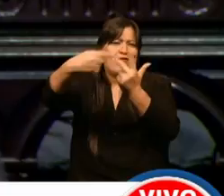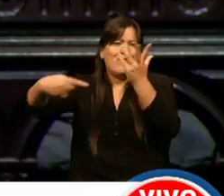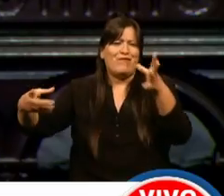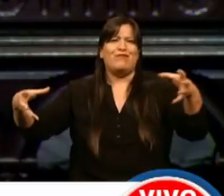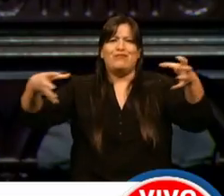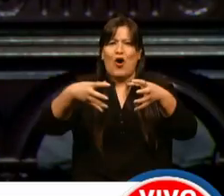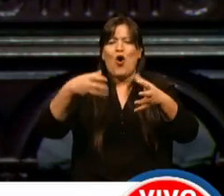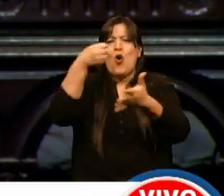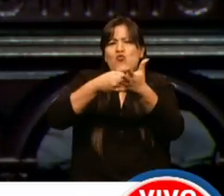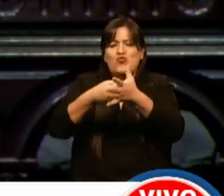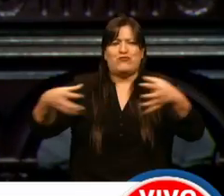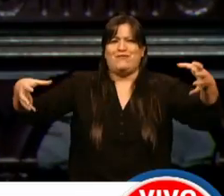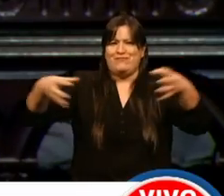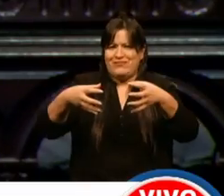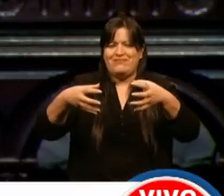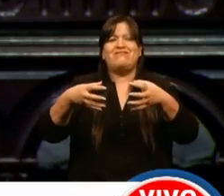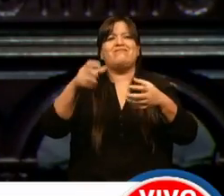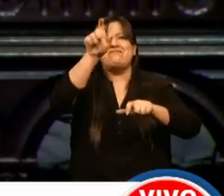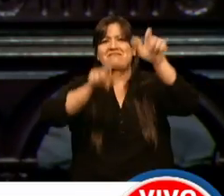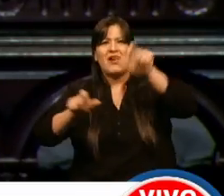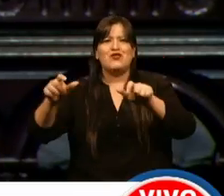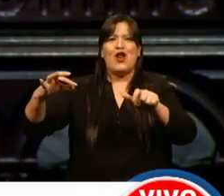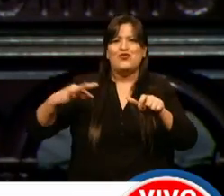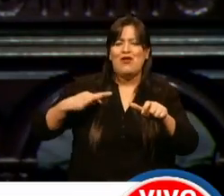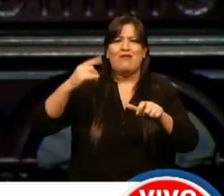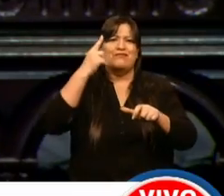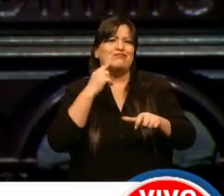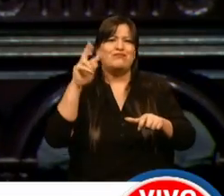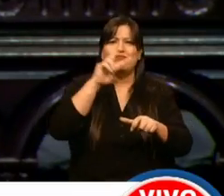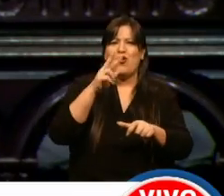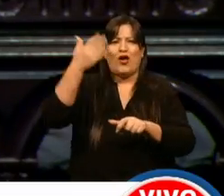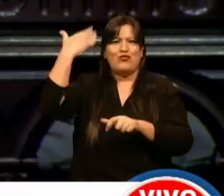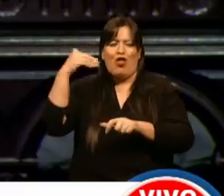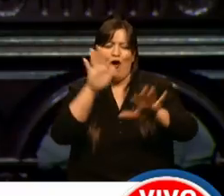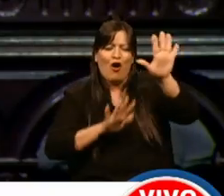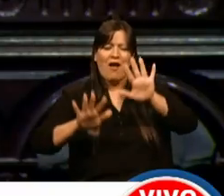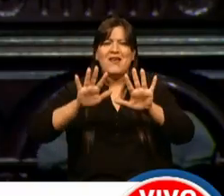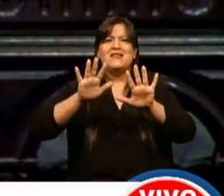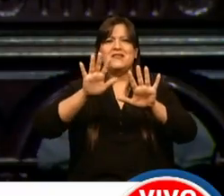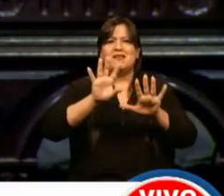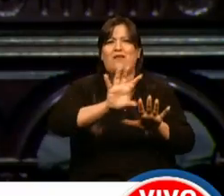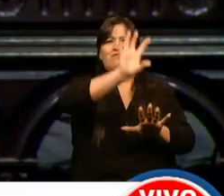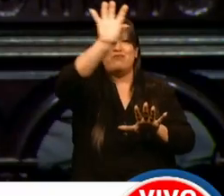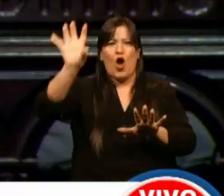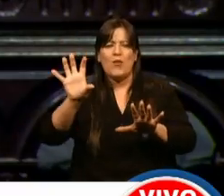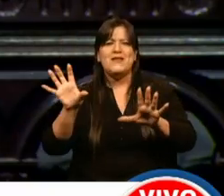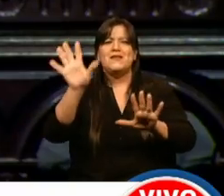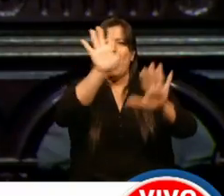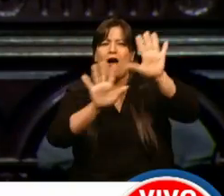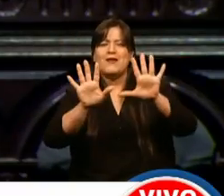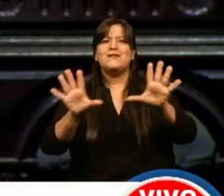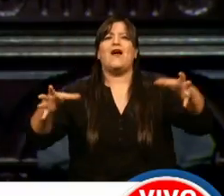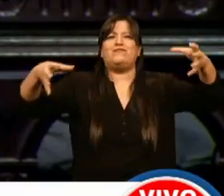luchas de ciudadanos y ciudadanas que se fueron organizando en sus comunidades para poder